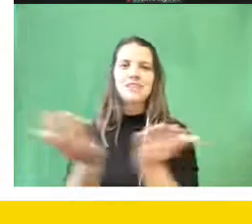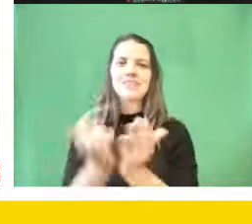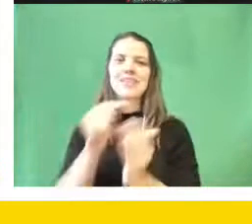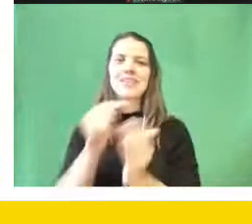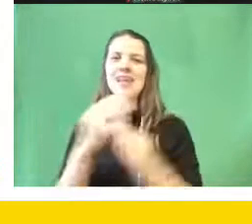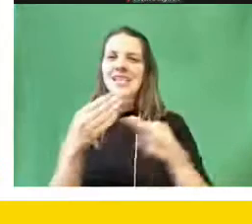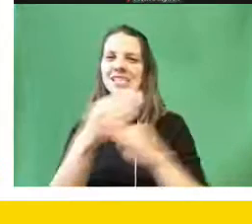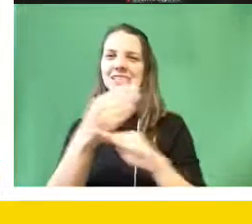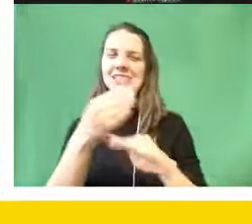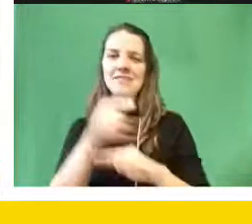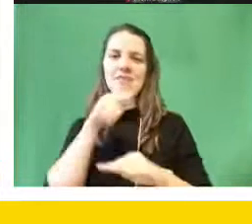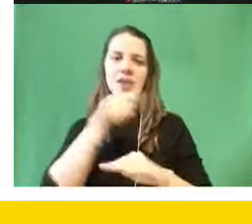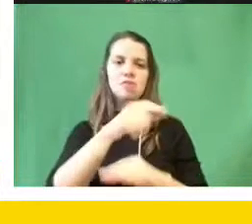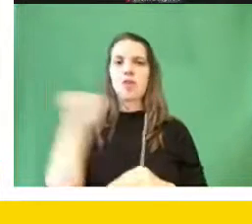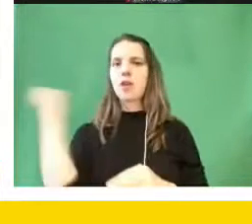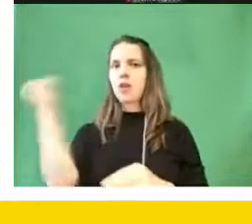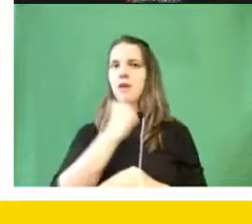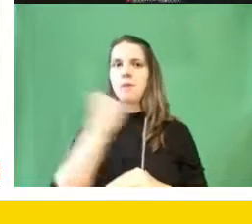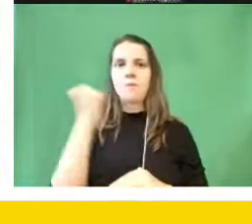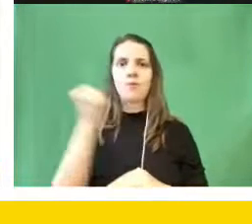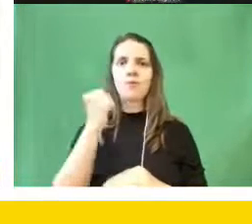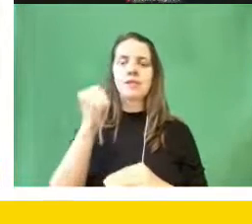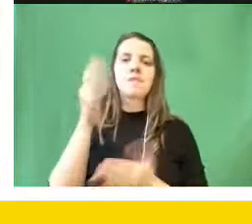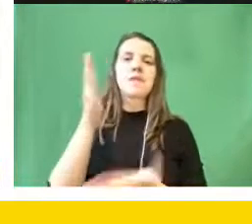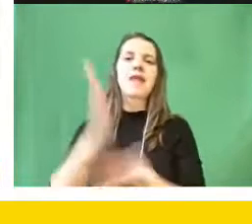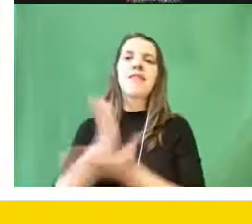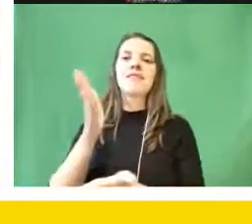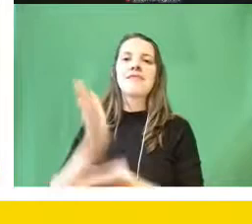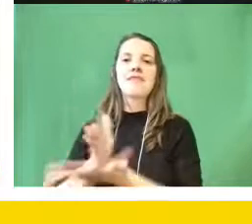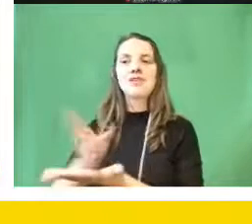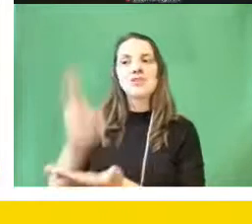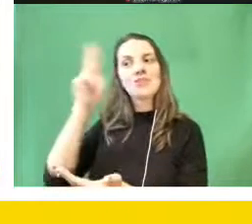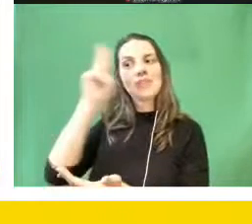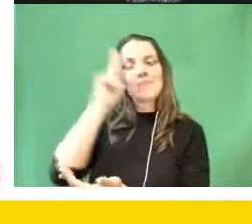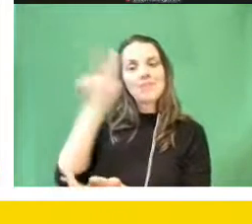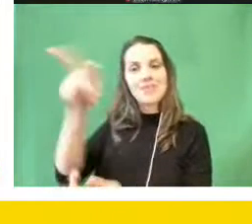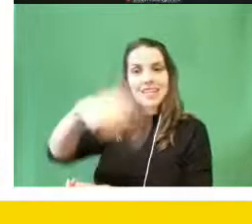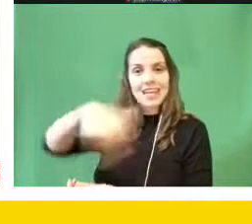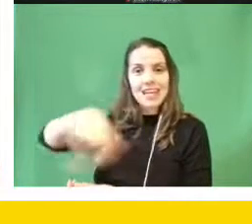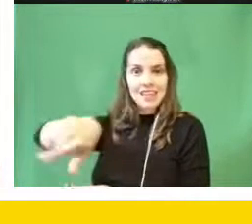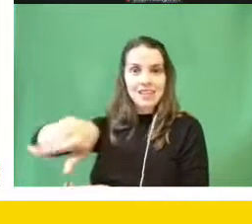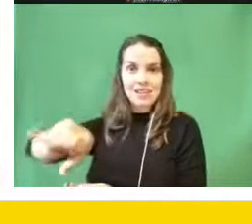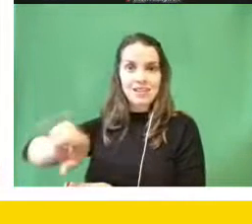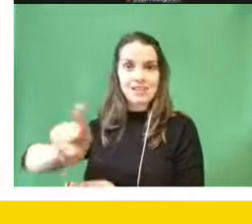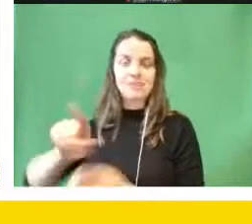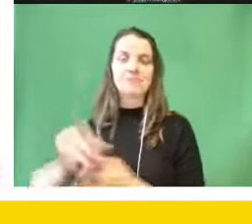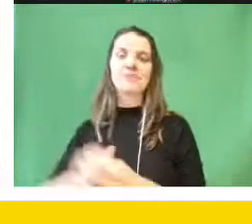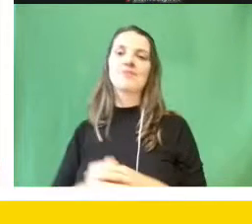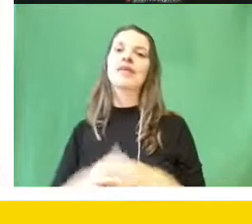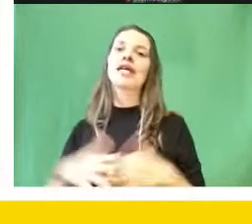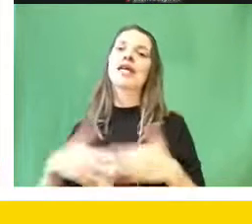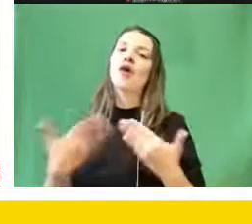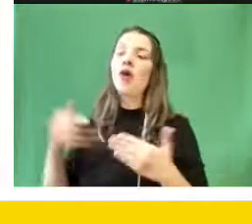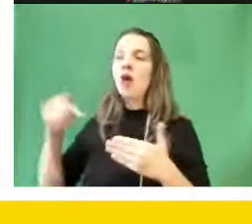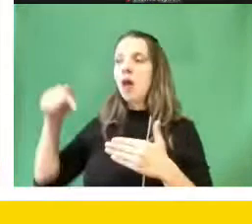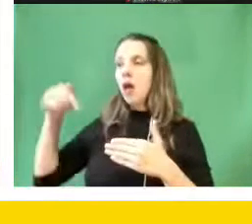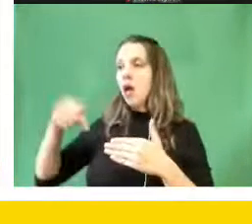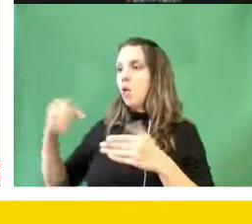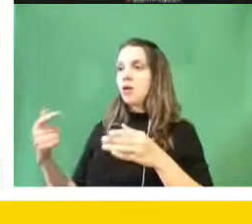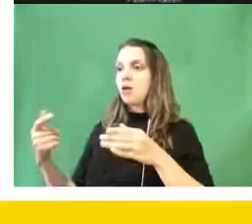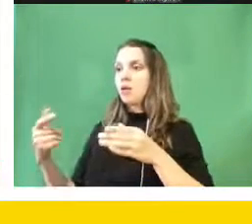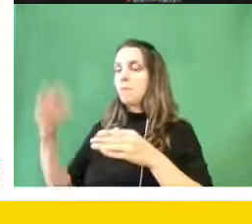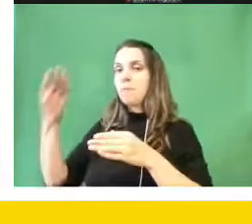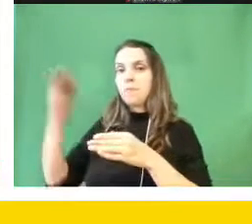indispensable para el acceso a derechos de las personas con discapacidad. Hoy, desde nuestra gestión, por mandato del